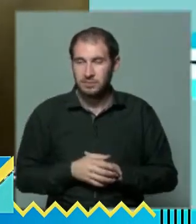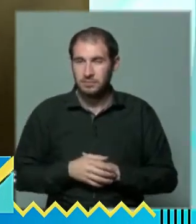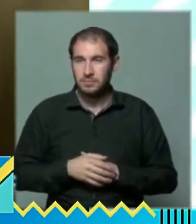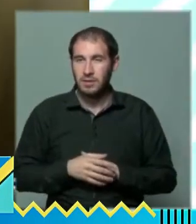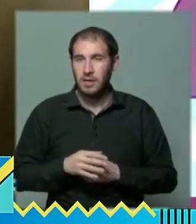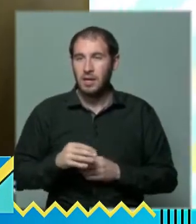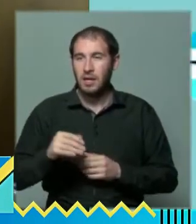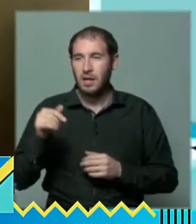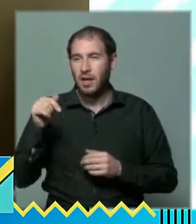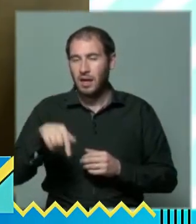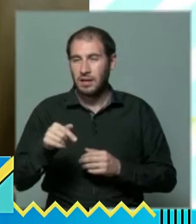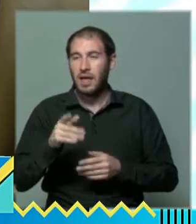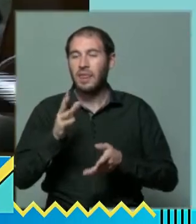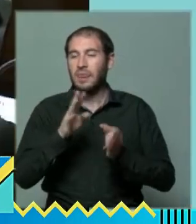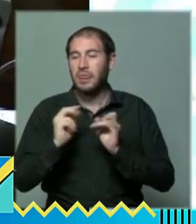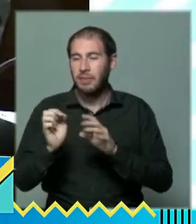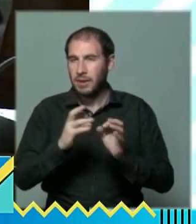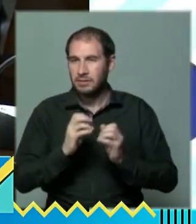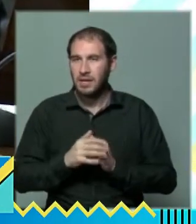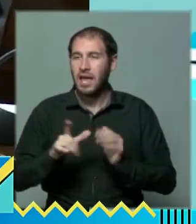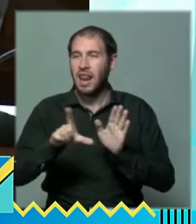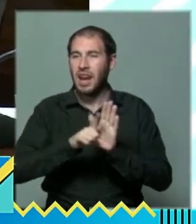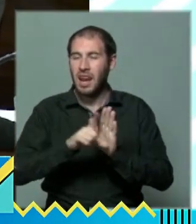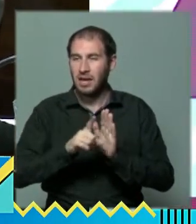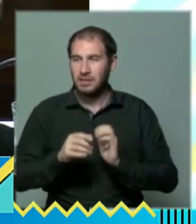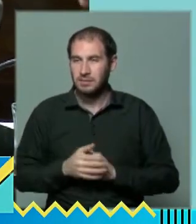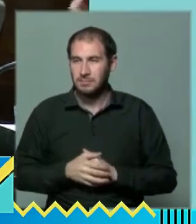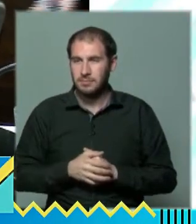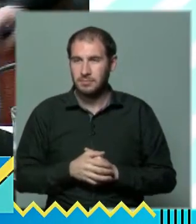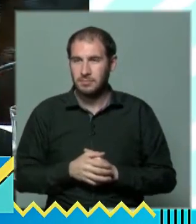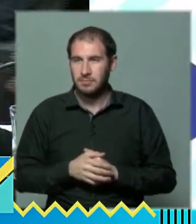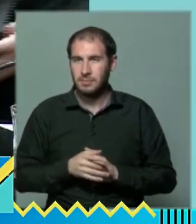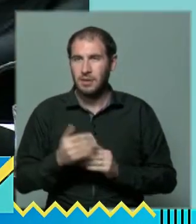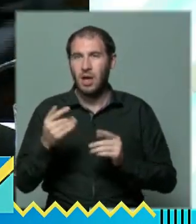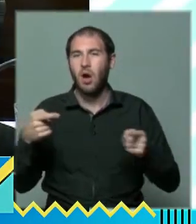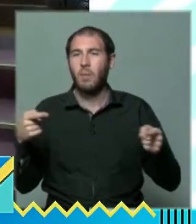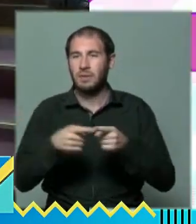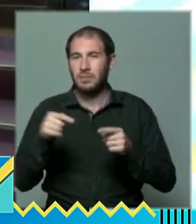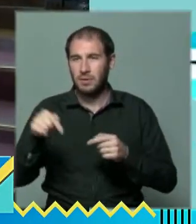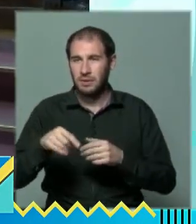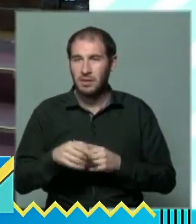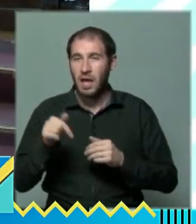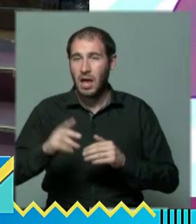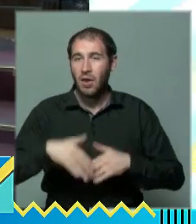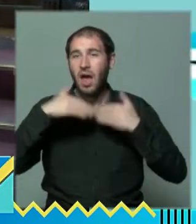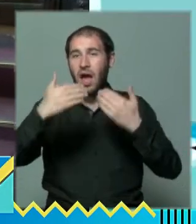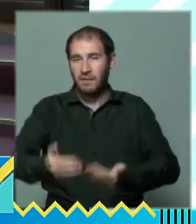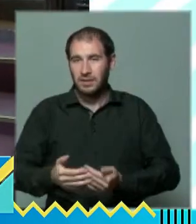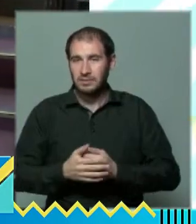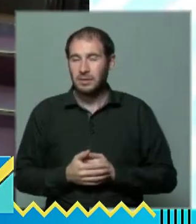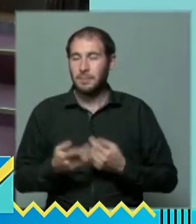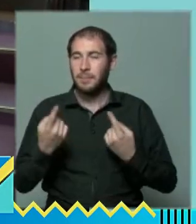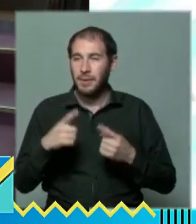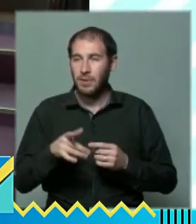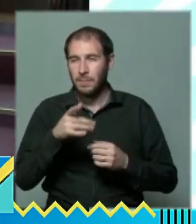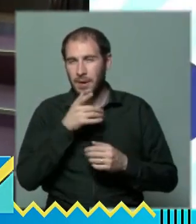el 2014 hubo un tratamiento de una ley con estos objetivos. Bueno, hoy avanzamos un paso más, pero bueno, medio